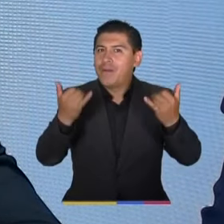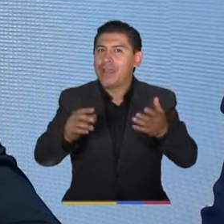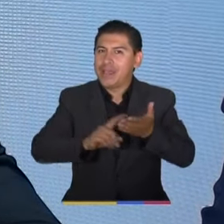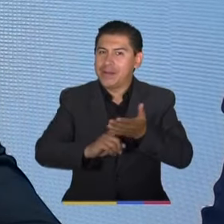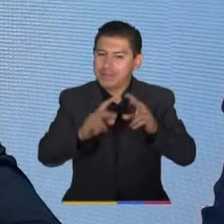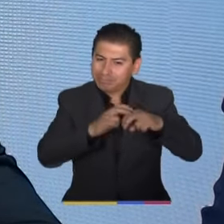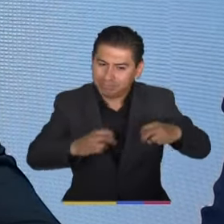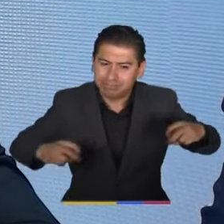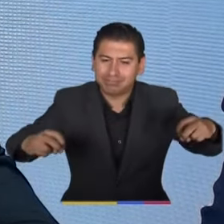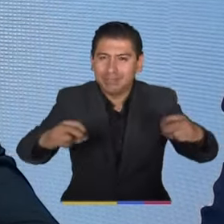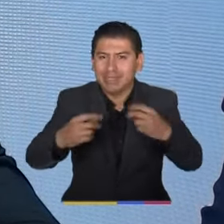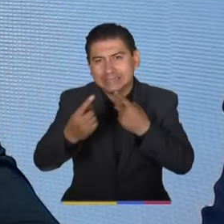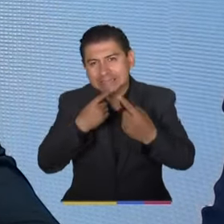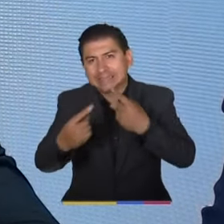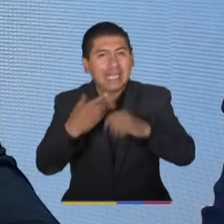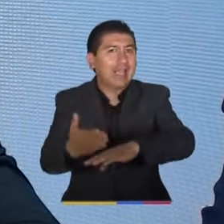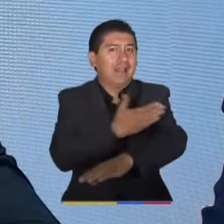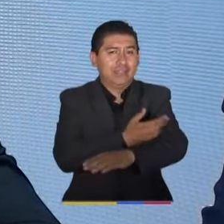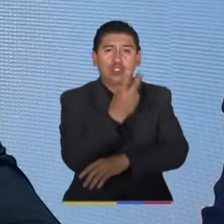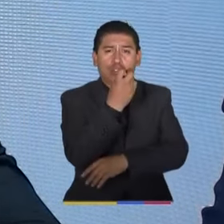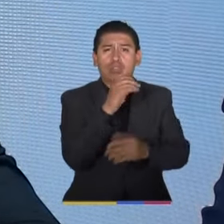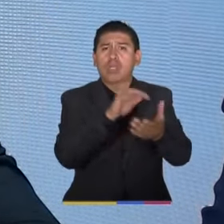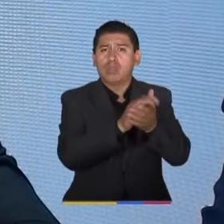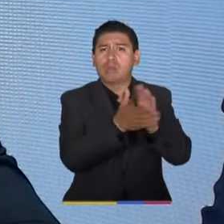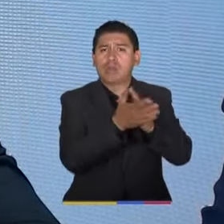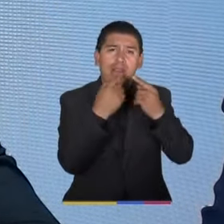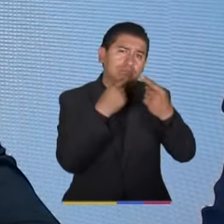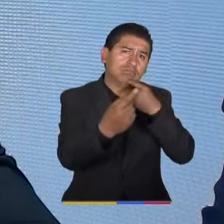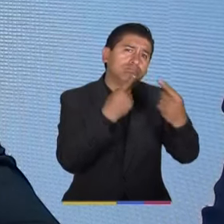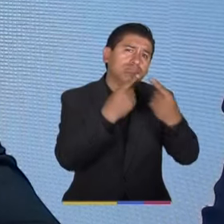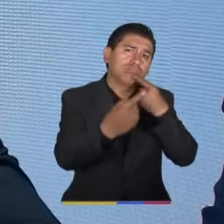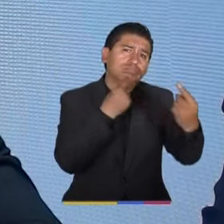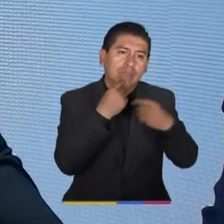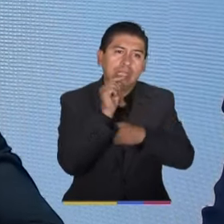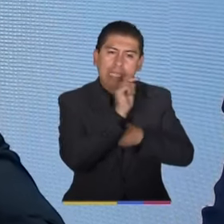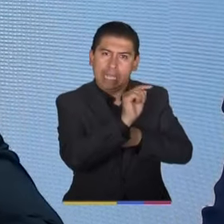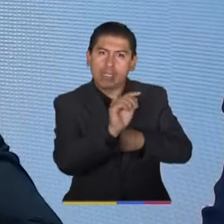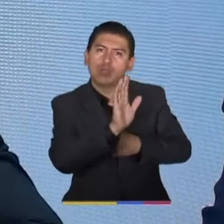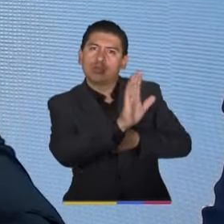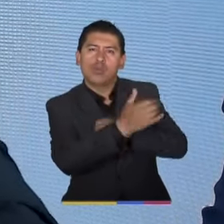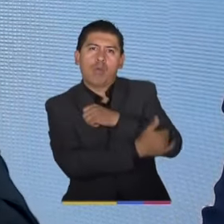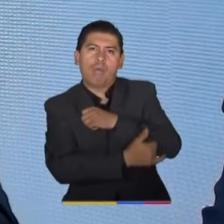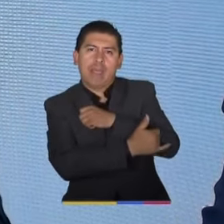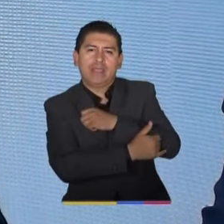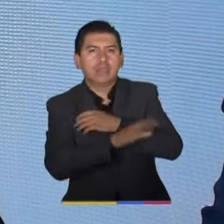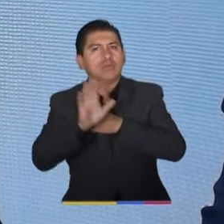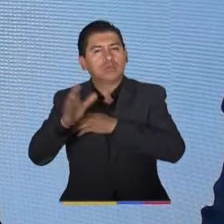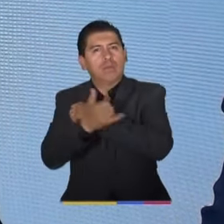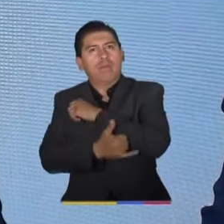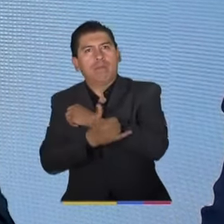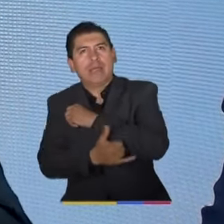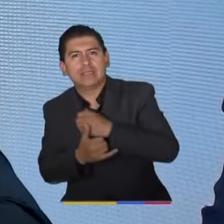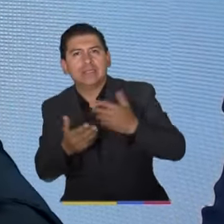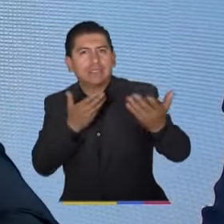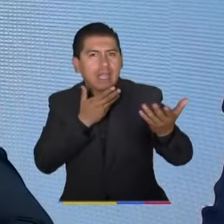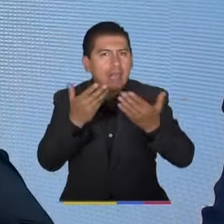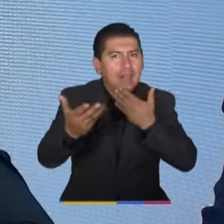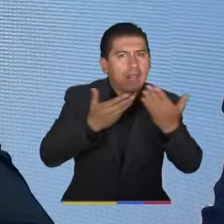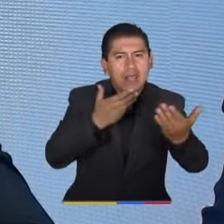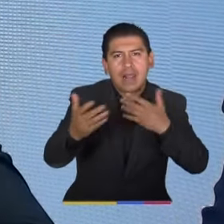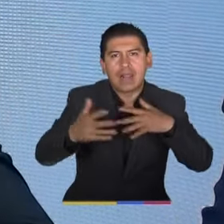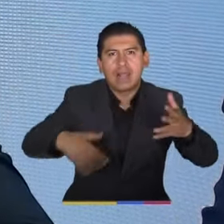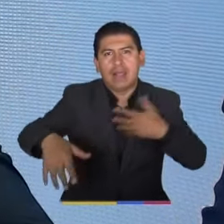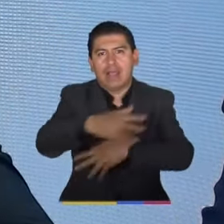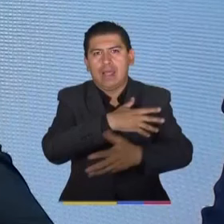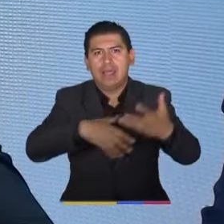reuniones que iniciaron el 12 de noviembre, en las que los delegados defendieron tanto las posiciones comunes como aquellas que se salieron del acervo